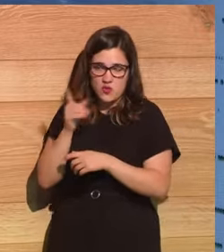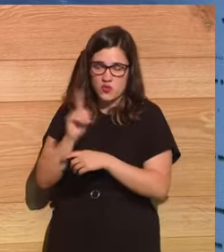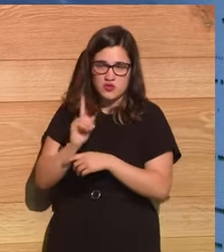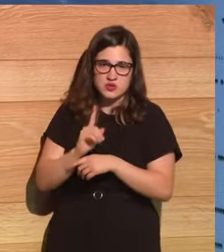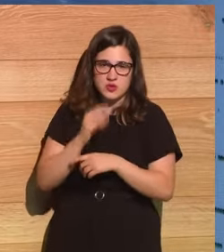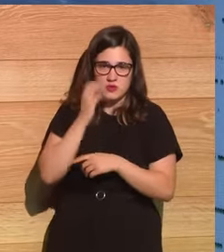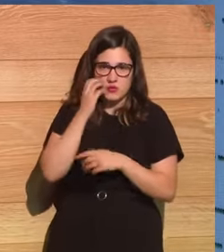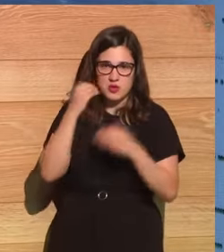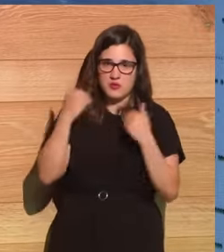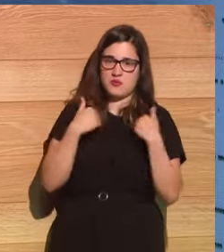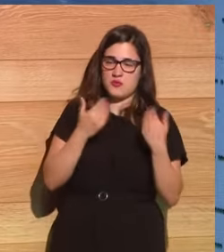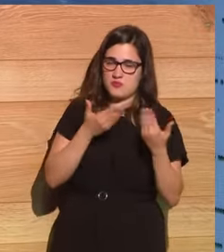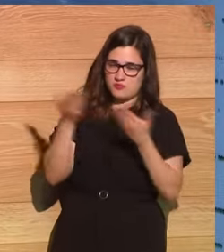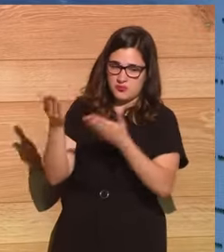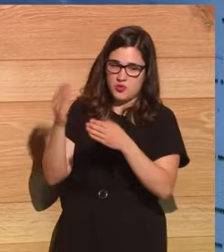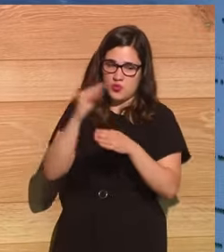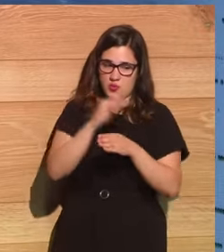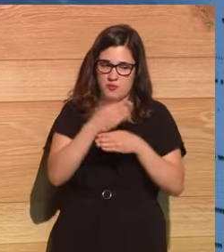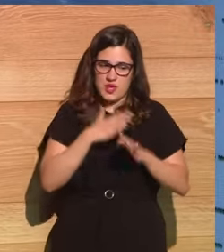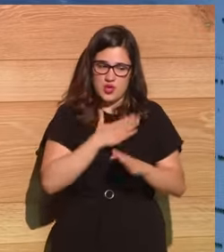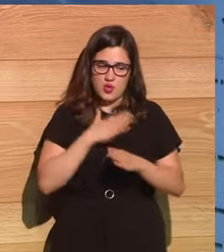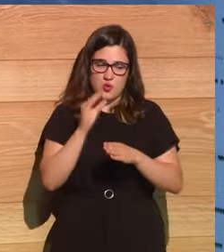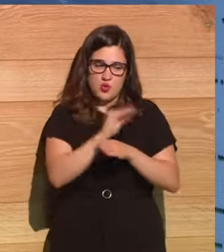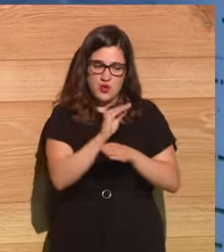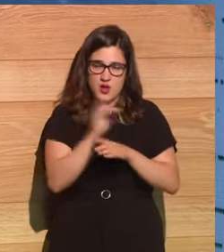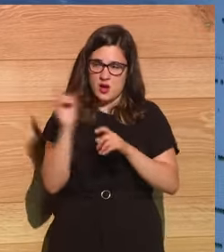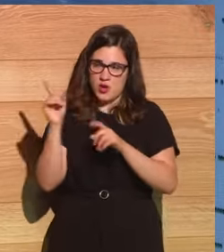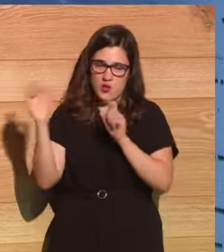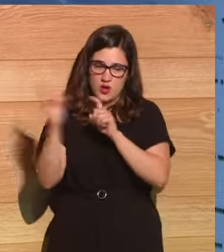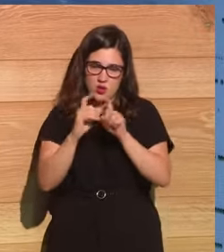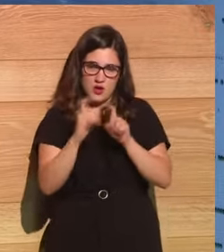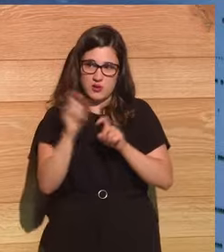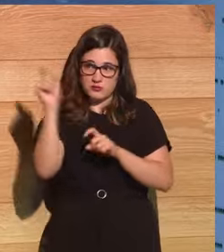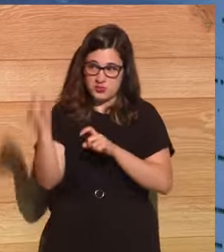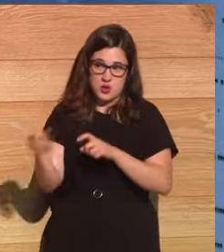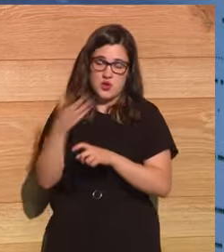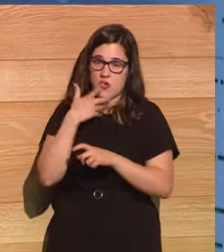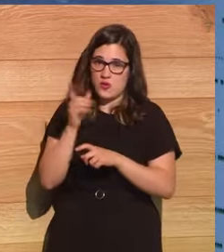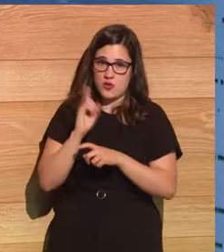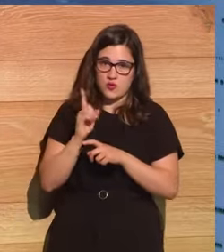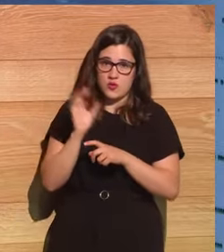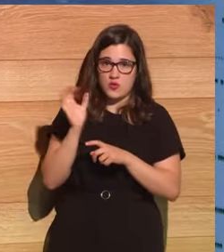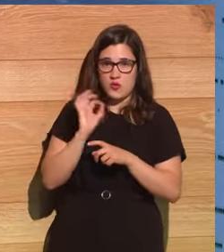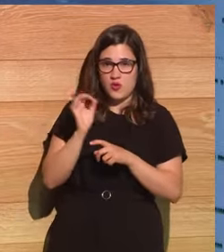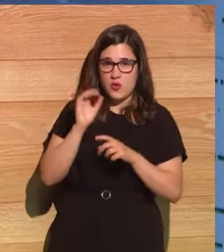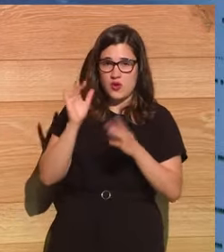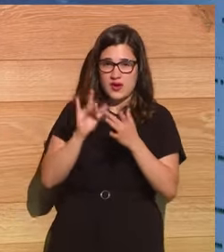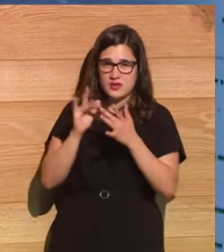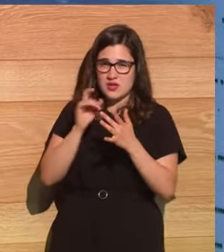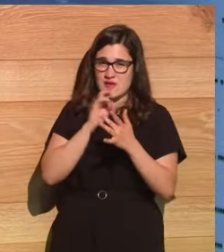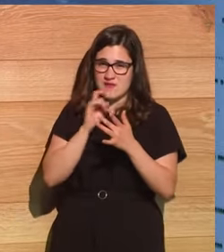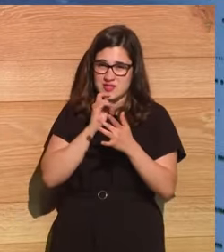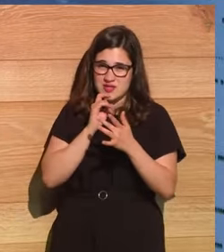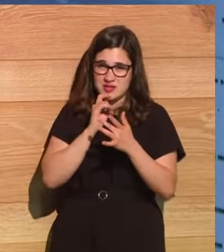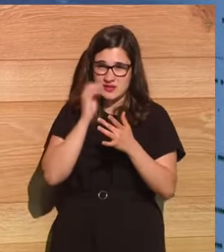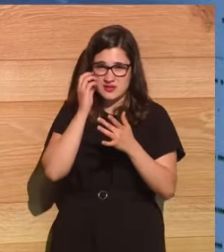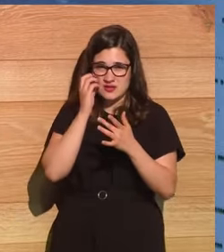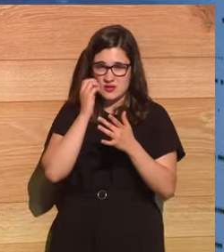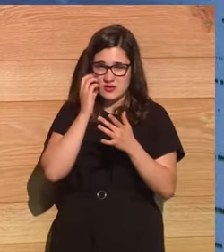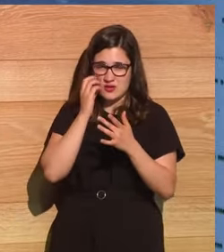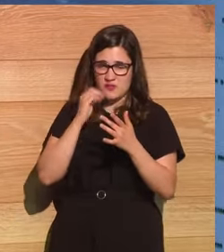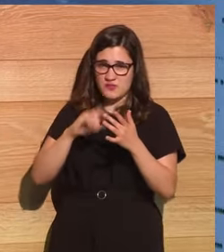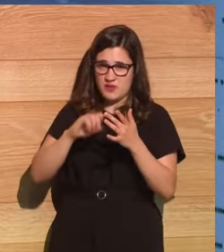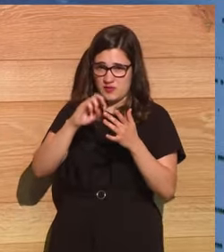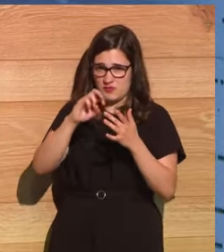cuidado, educación a quien no conocemos o personas, o sea, empezamos a desarrollar relaciones complejas con una diversidad